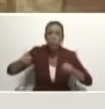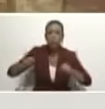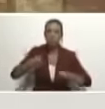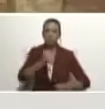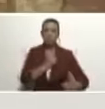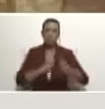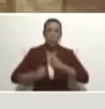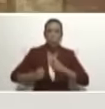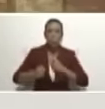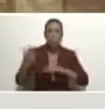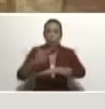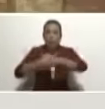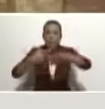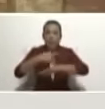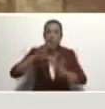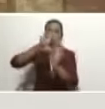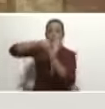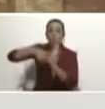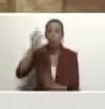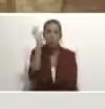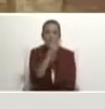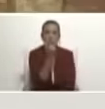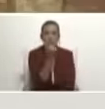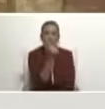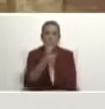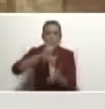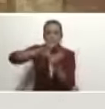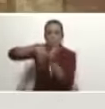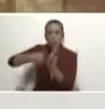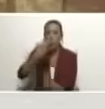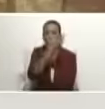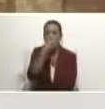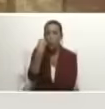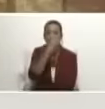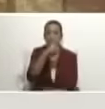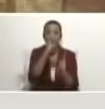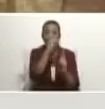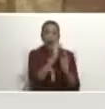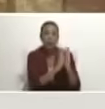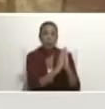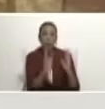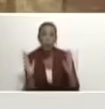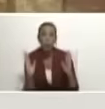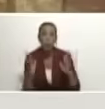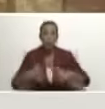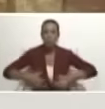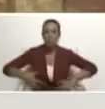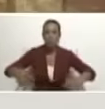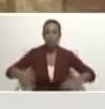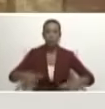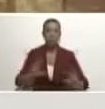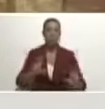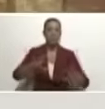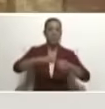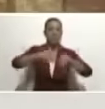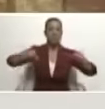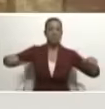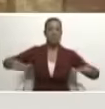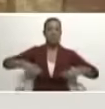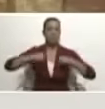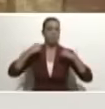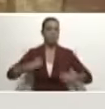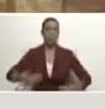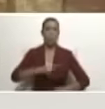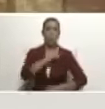de los gobernantes, la corrupción, en ese largo periodo de terratenientes y caudillos.